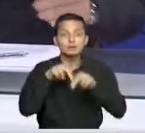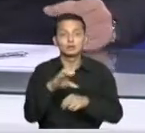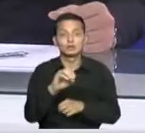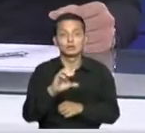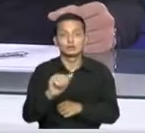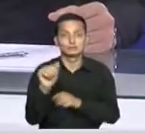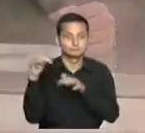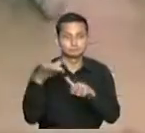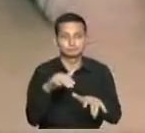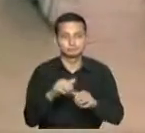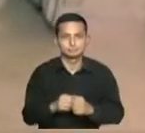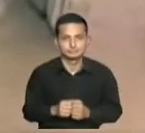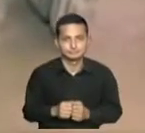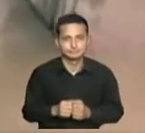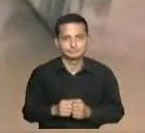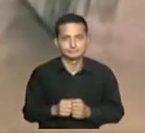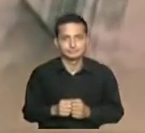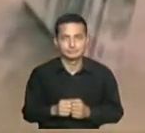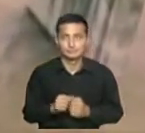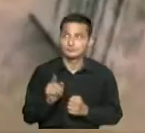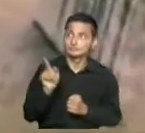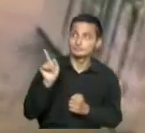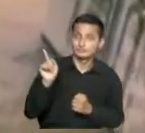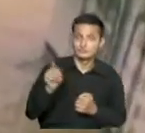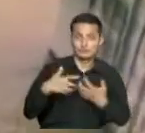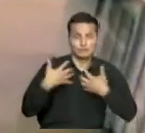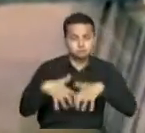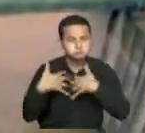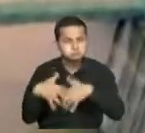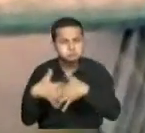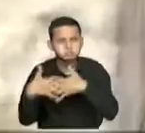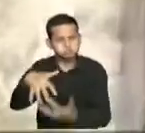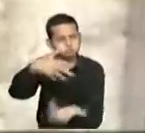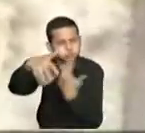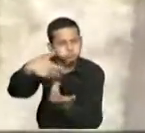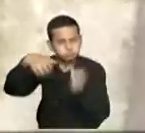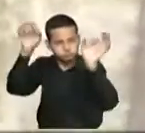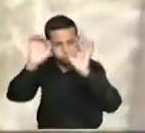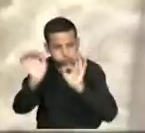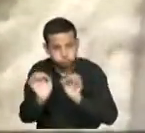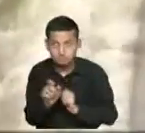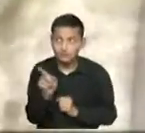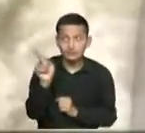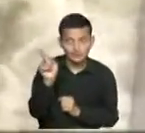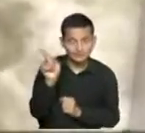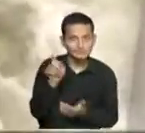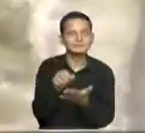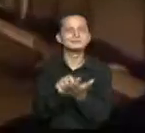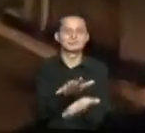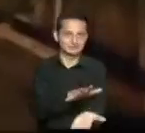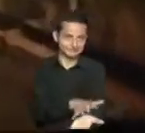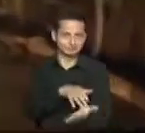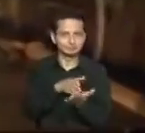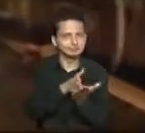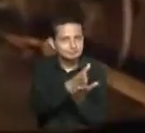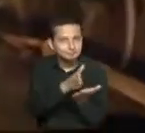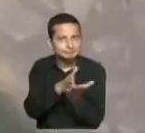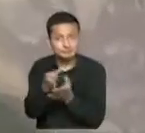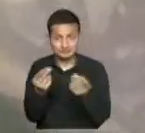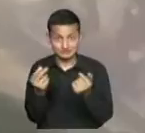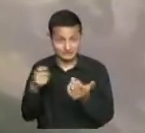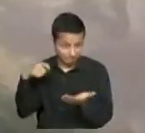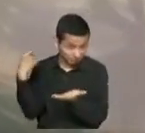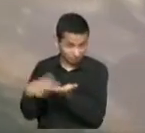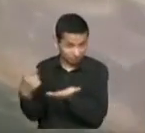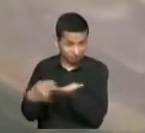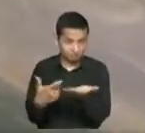Coca. Las hidroeléctricas Coca-Codo Sinclair y Sopladora son proyectos estratégicos cuya inversión